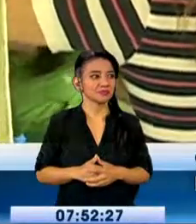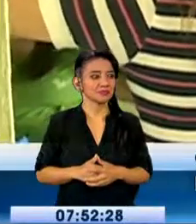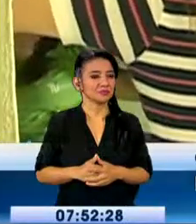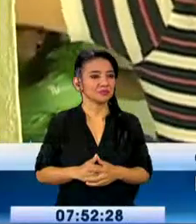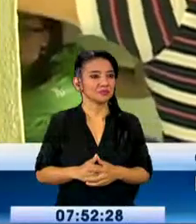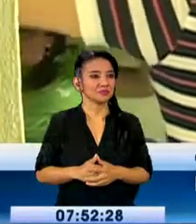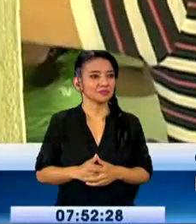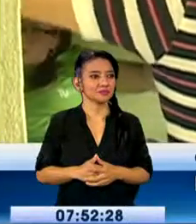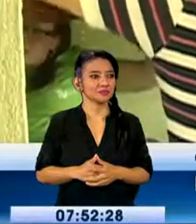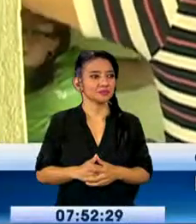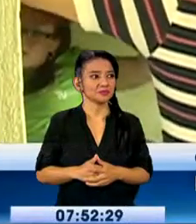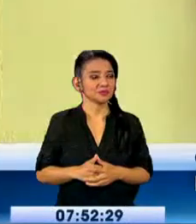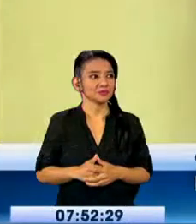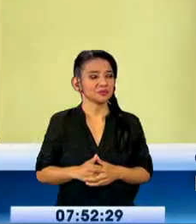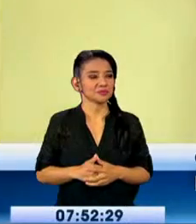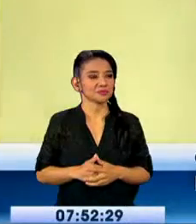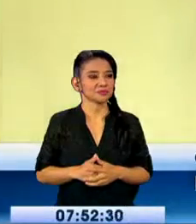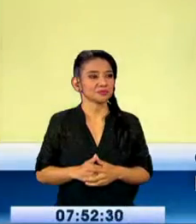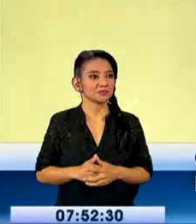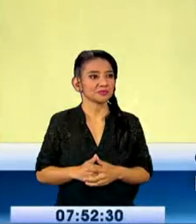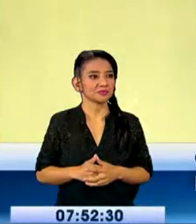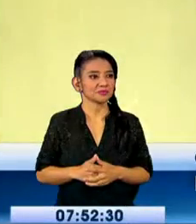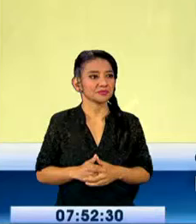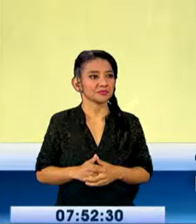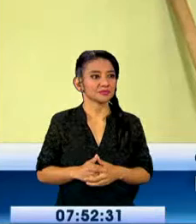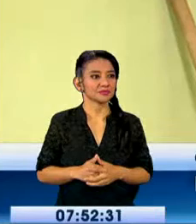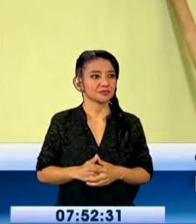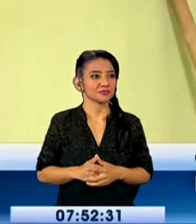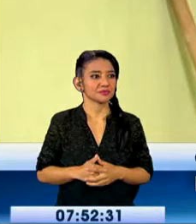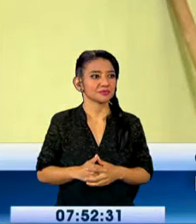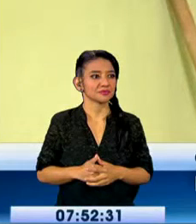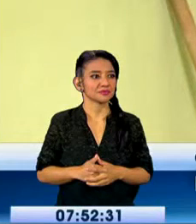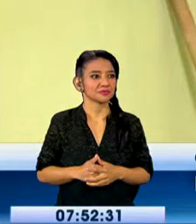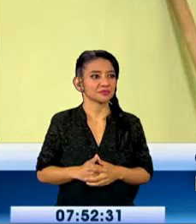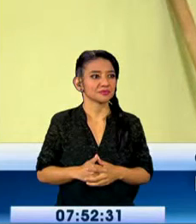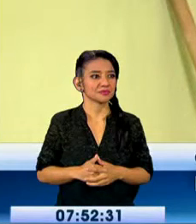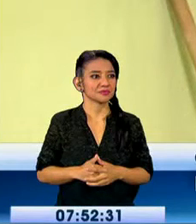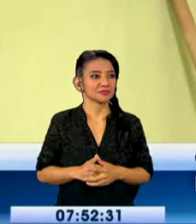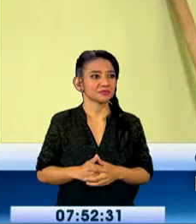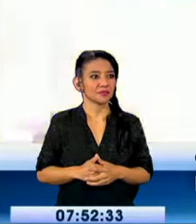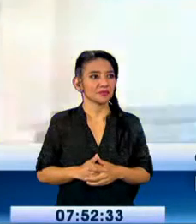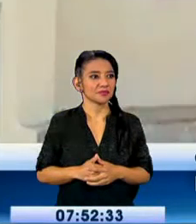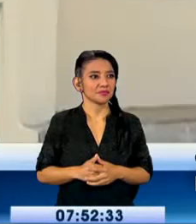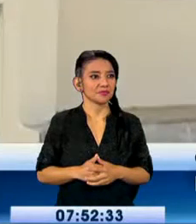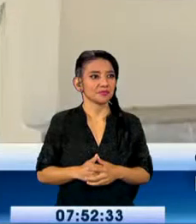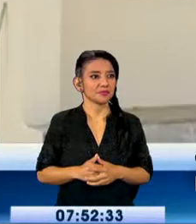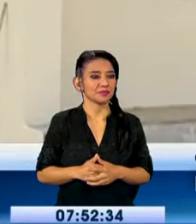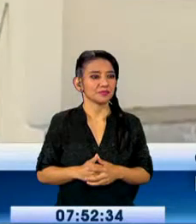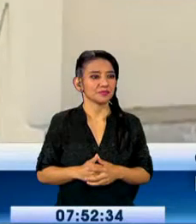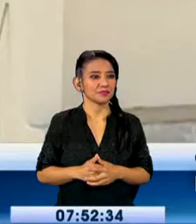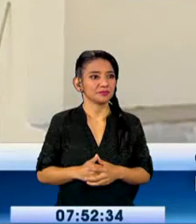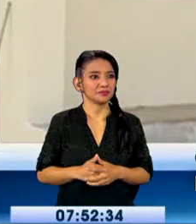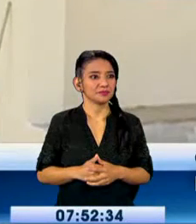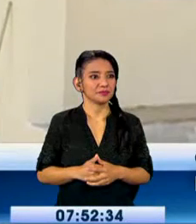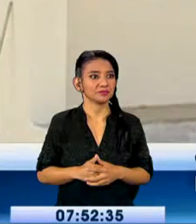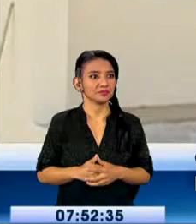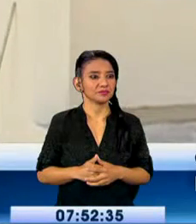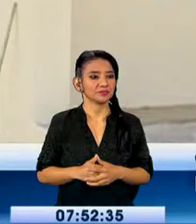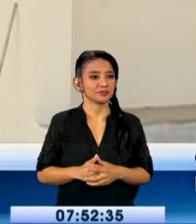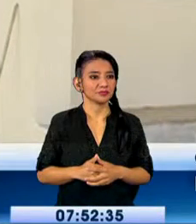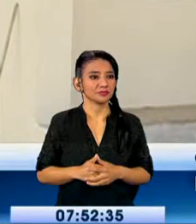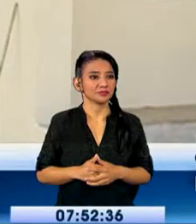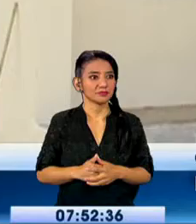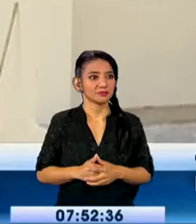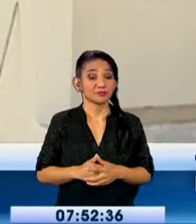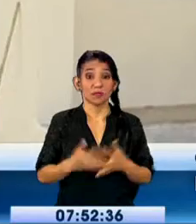del pasado olvidarme y celebrar lo que vendrá. Estuve en mi casa